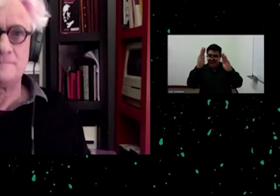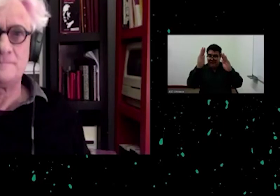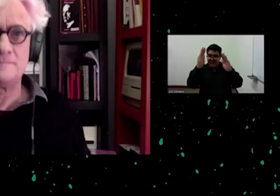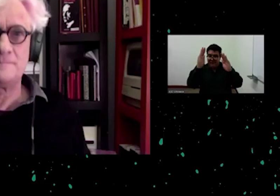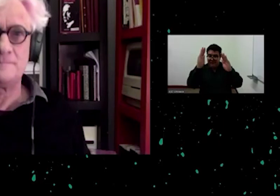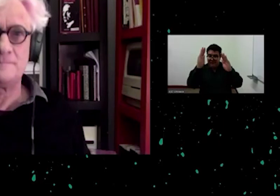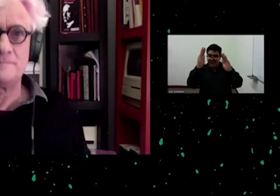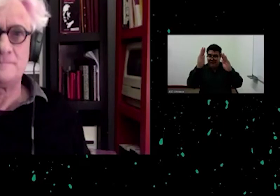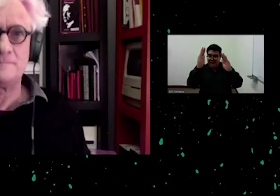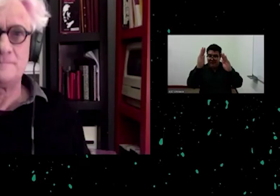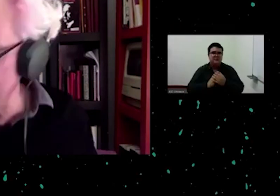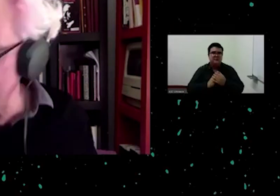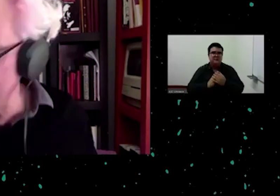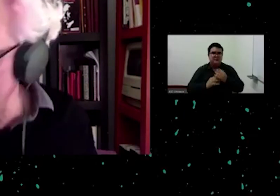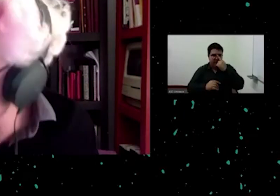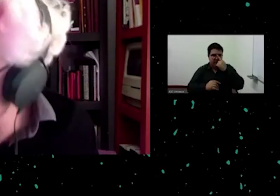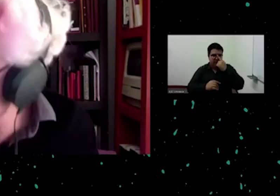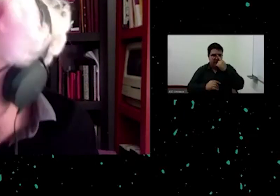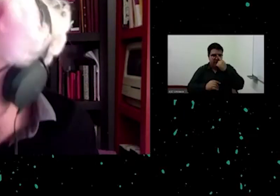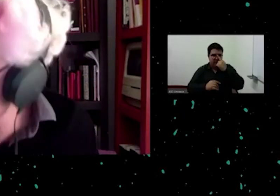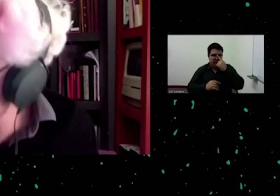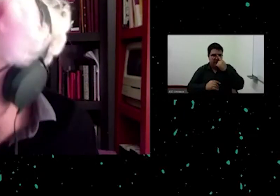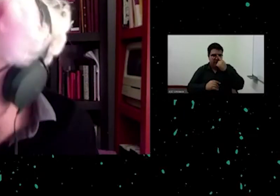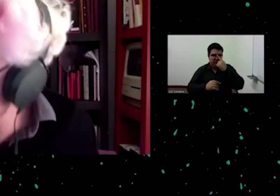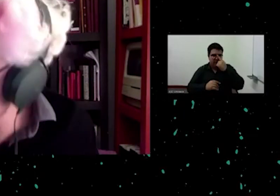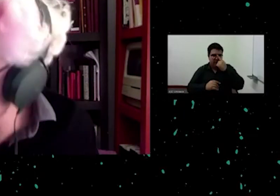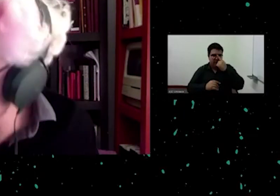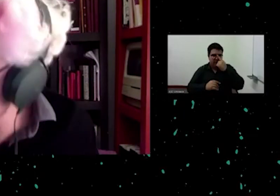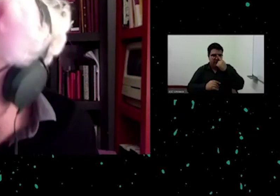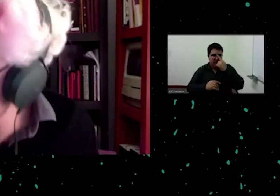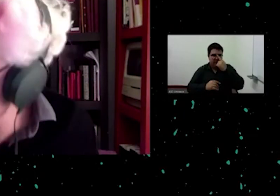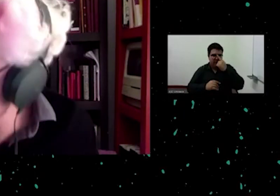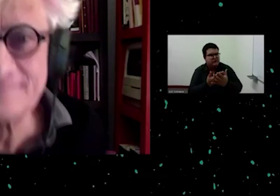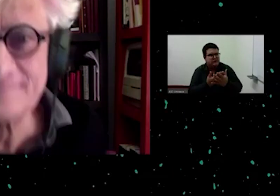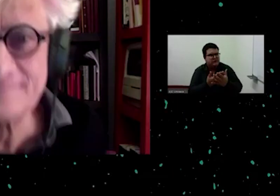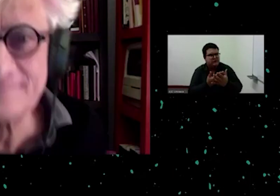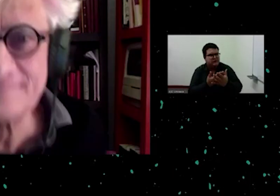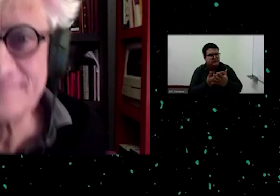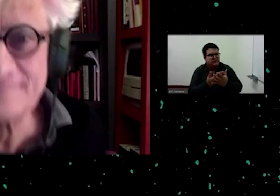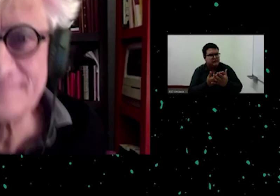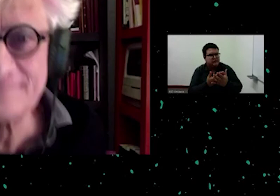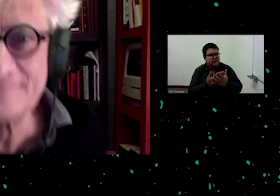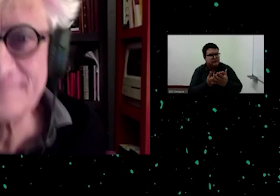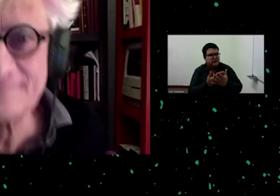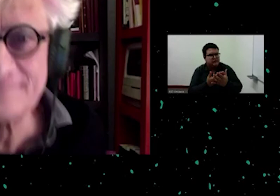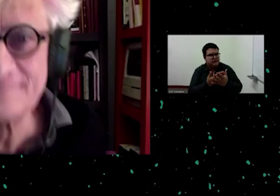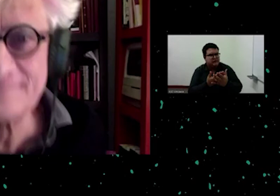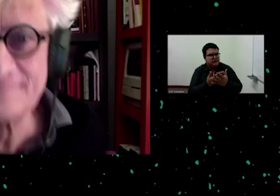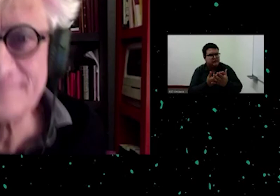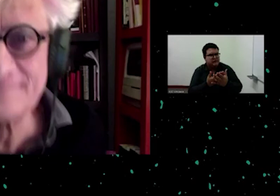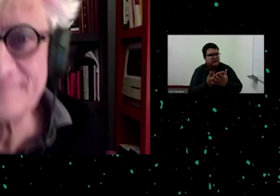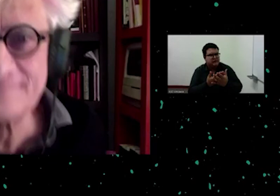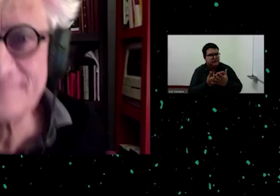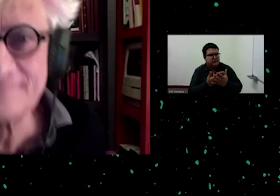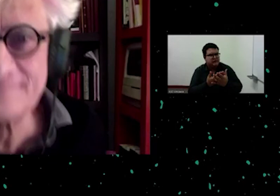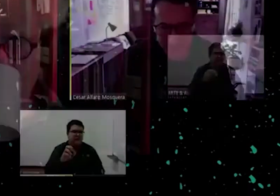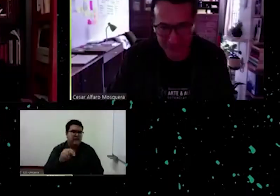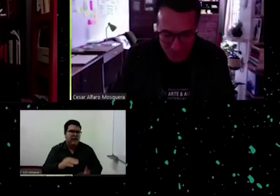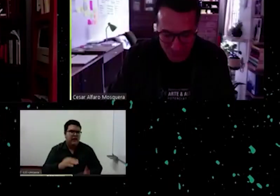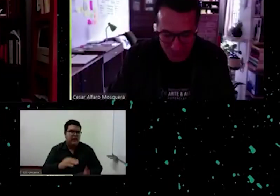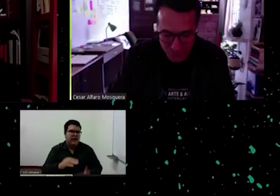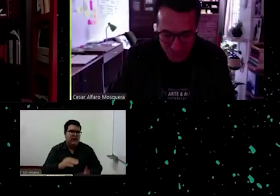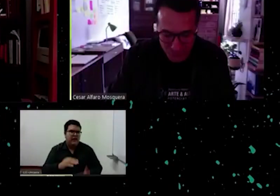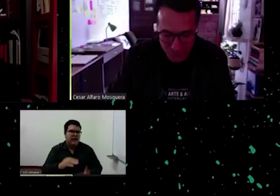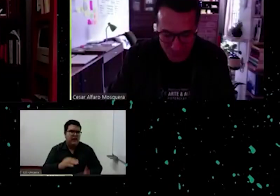soy a esta disposición muchas gracias Bifo por esa conferencia tan